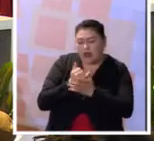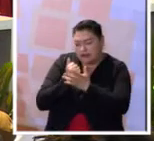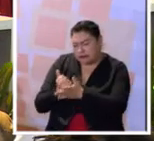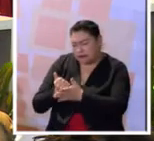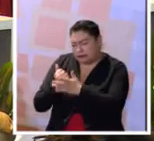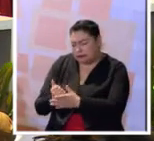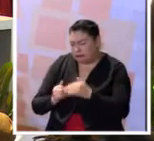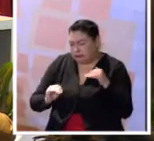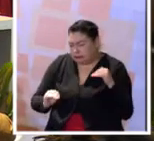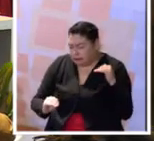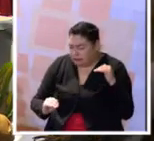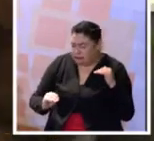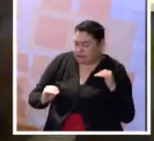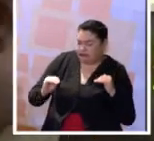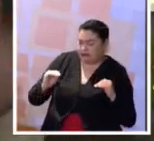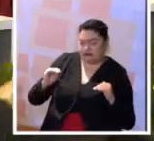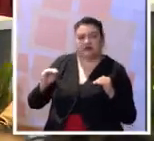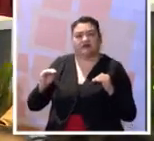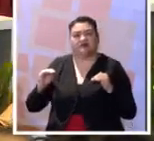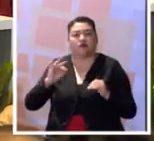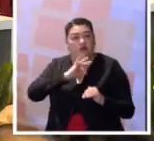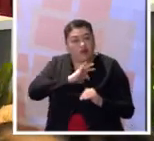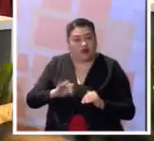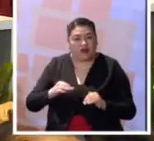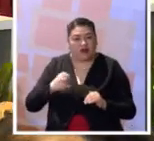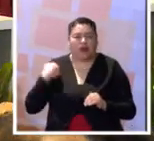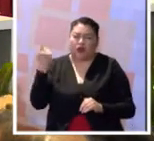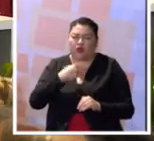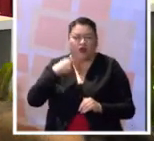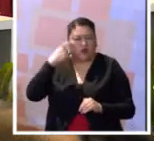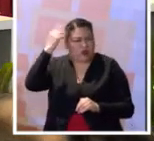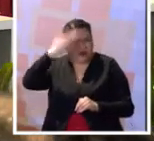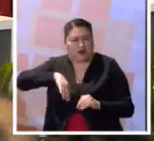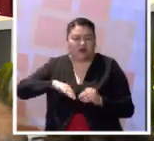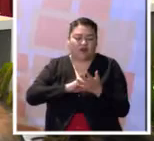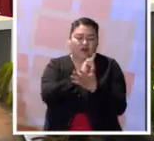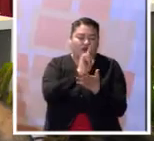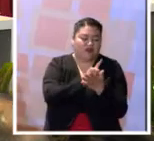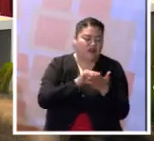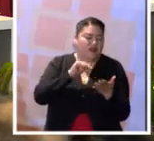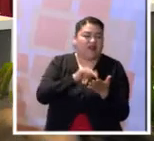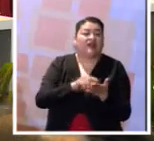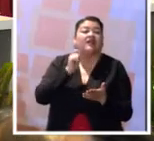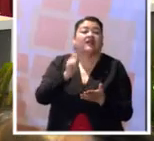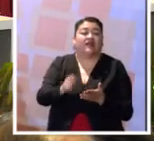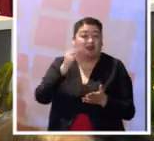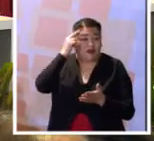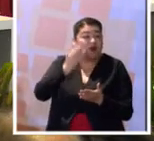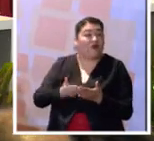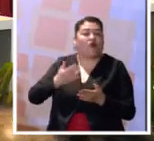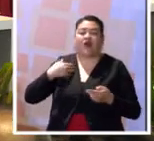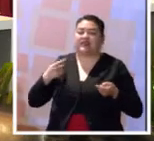veces por cuestiones legislativas y porque sabemos que esto en realidad es un reparto del poder que ha estado